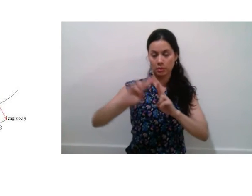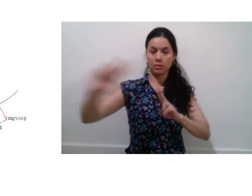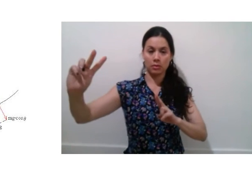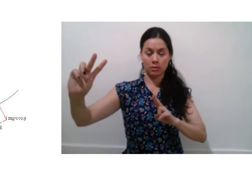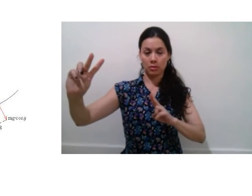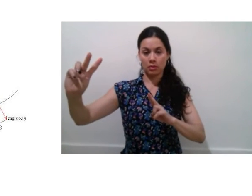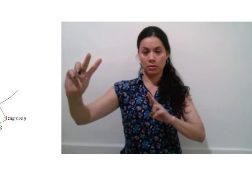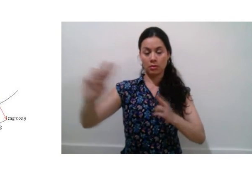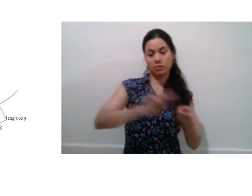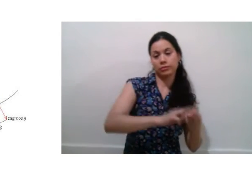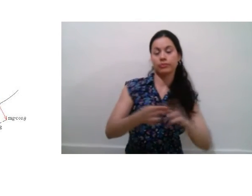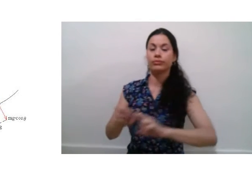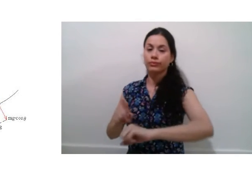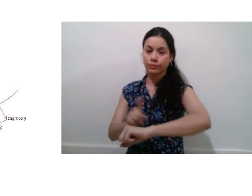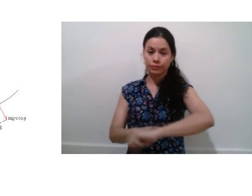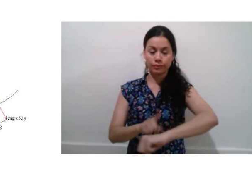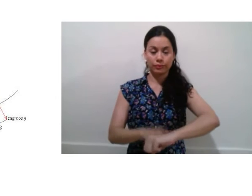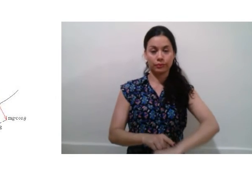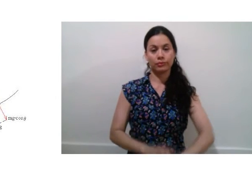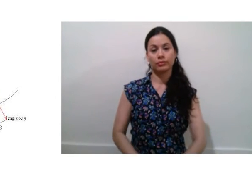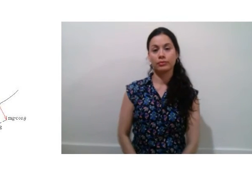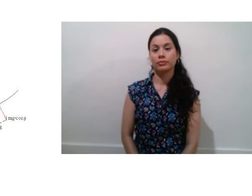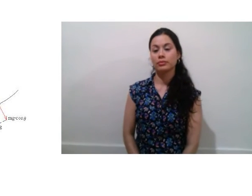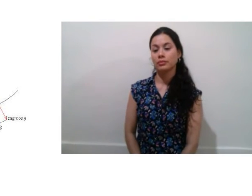velocidad respecto al tiempo.